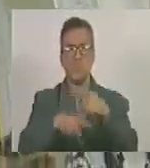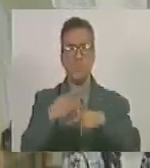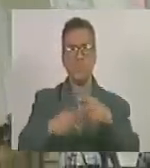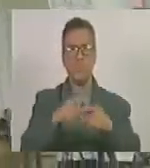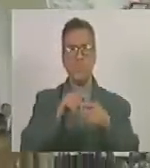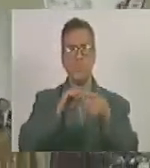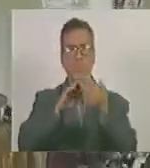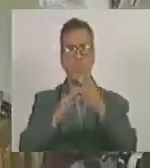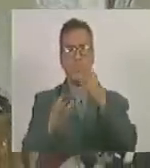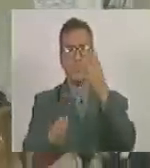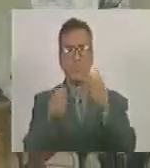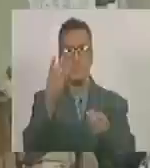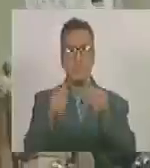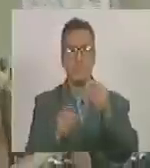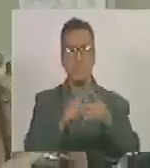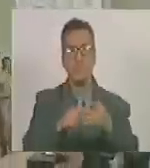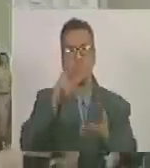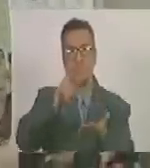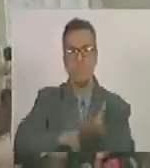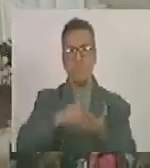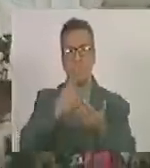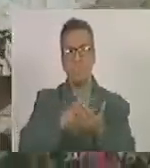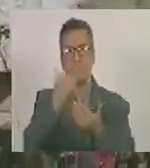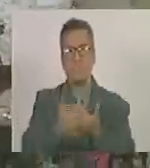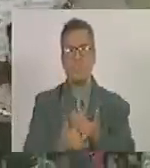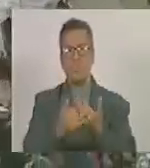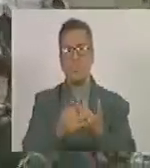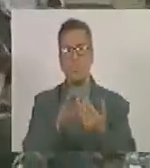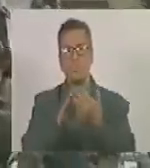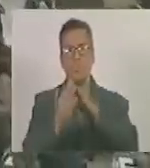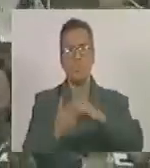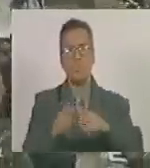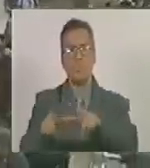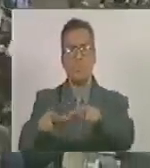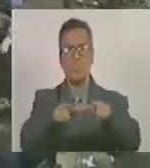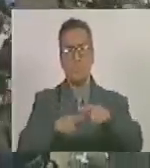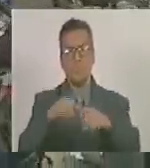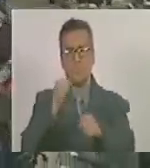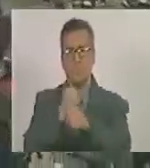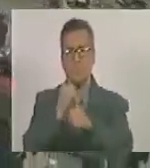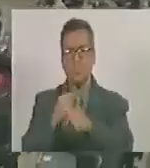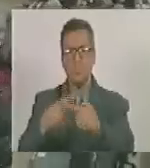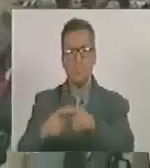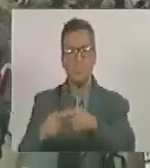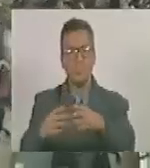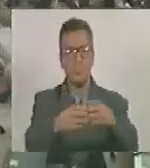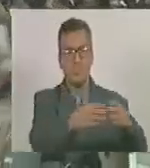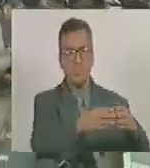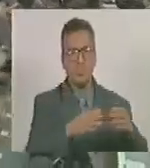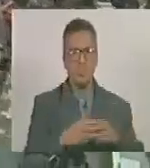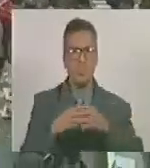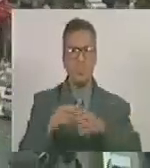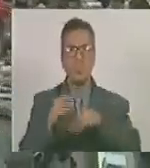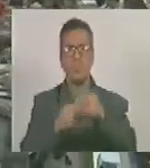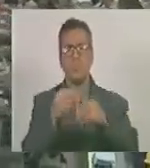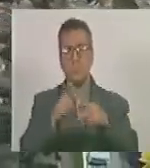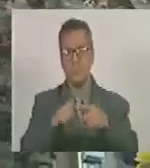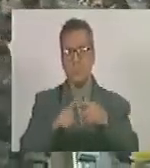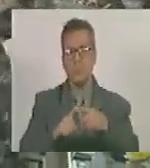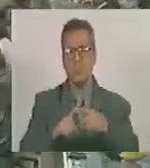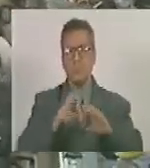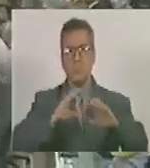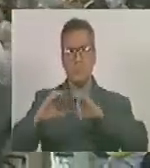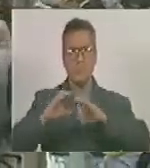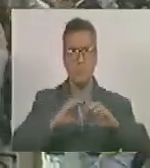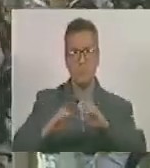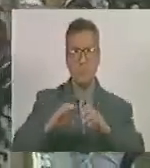comunal. 7. Aprobar los proyectos comunitarios por áreas de trabajo de la gestión comunal, tales como